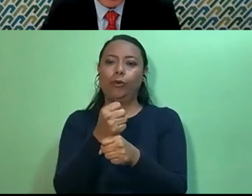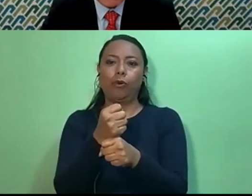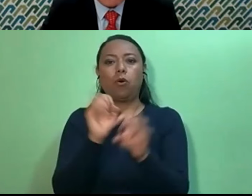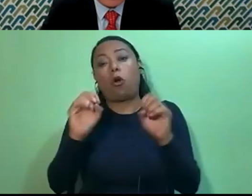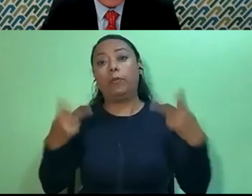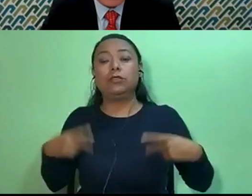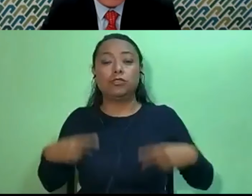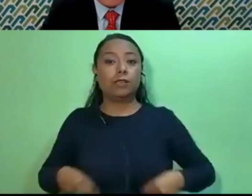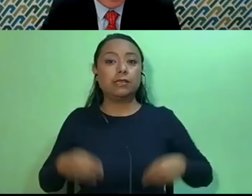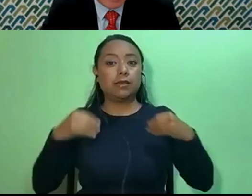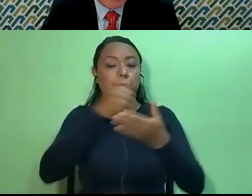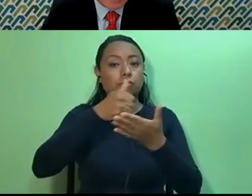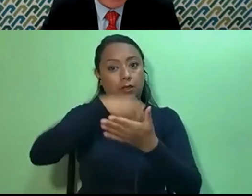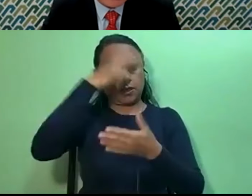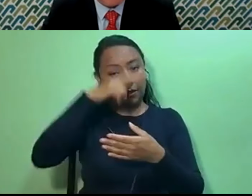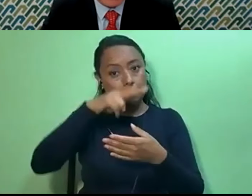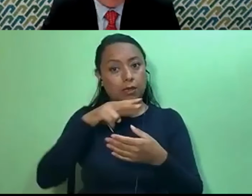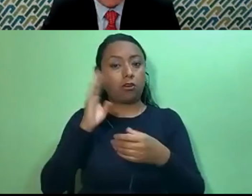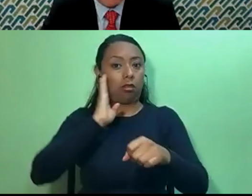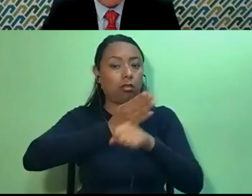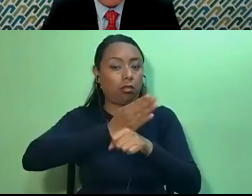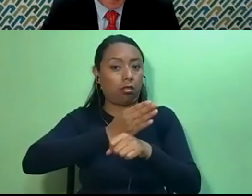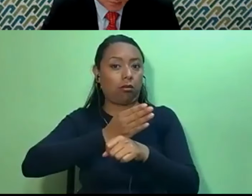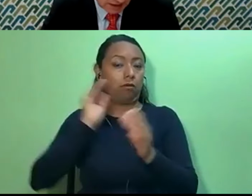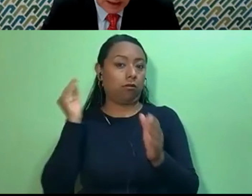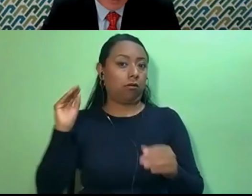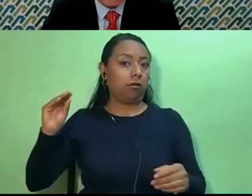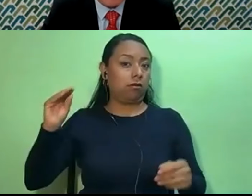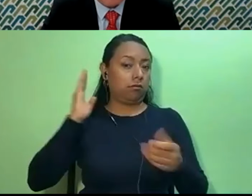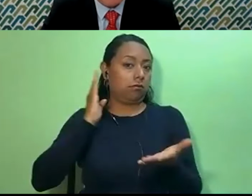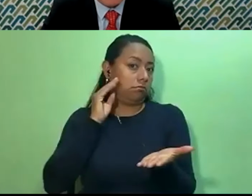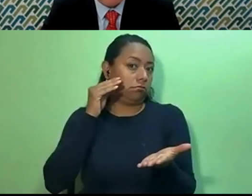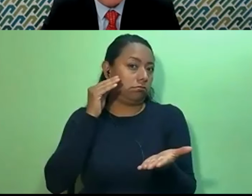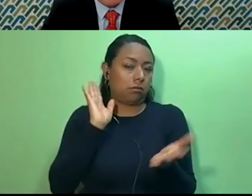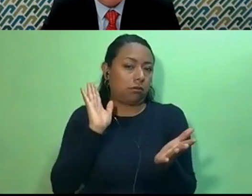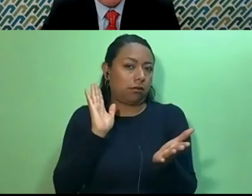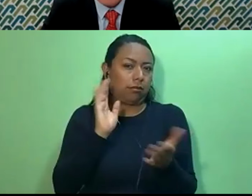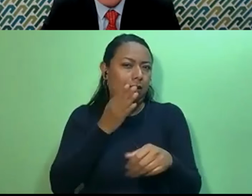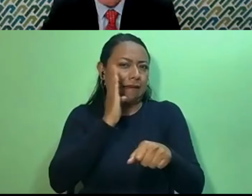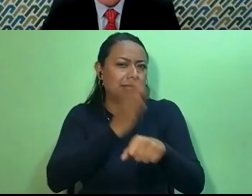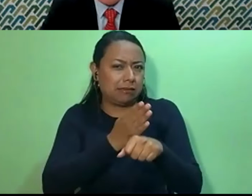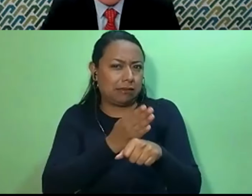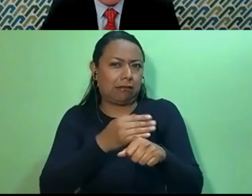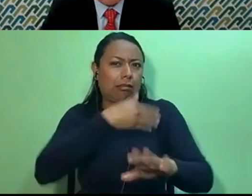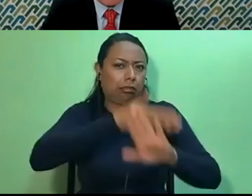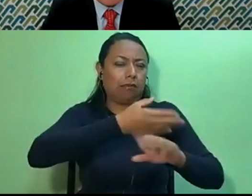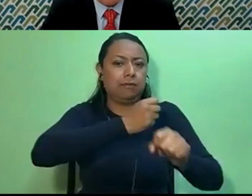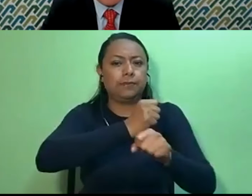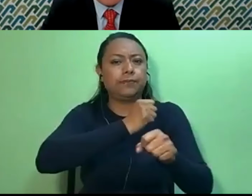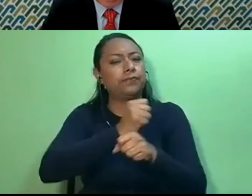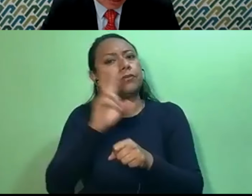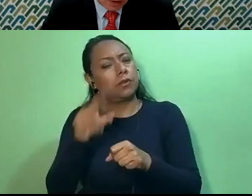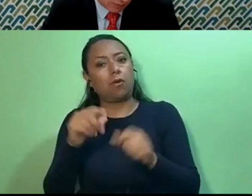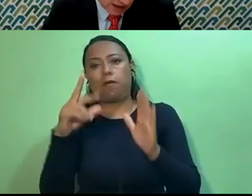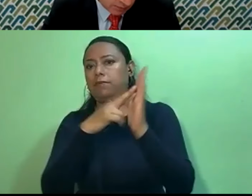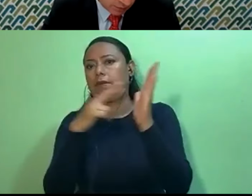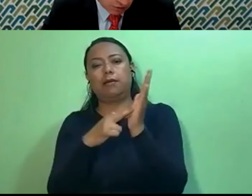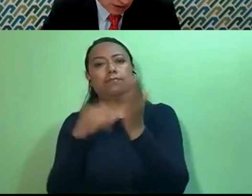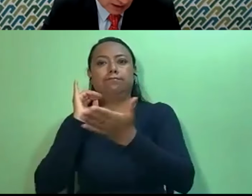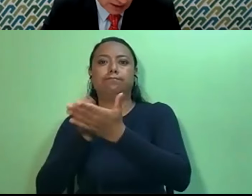Desde luego, hay reglas para el cálculo de la recaudación federal participable que afecta de origen a la ciudad.